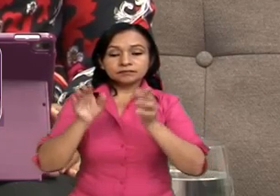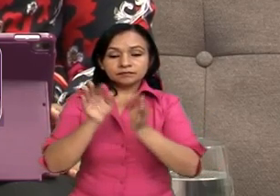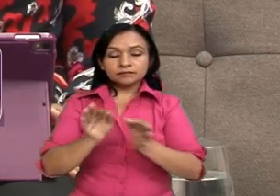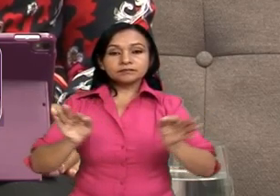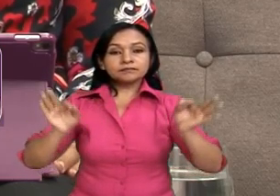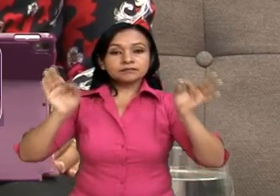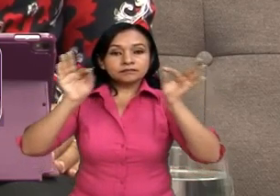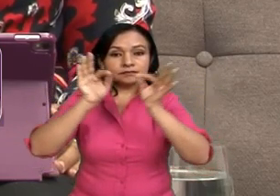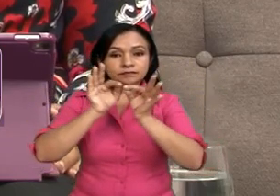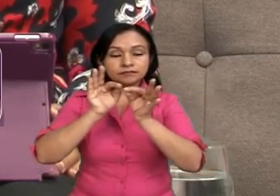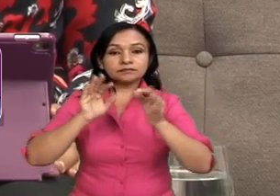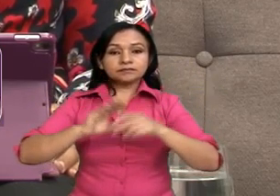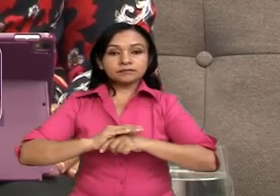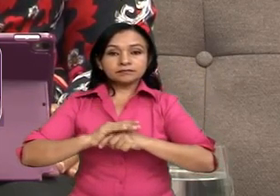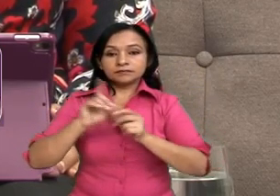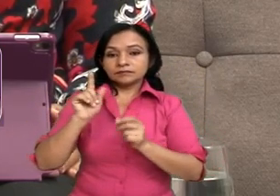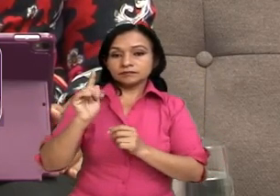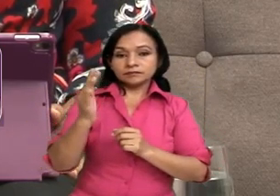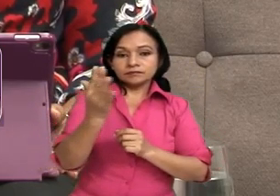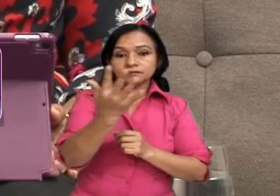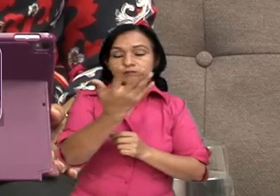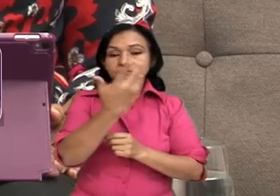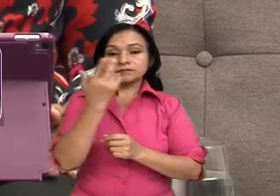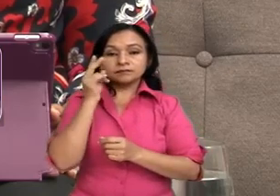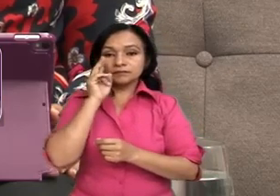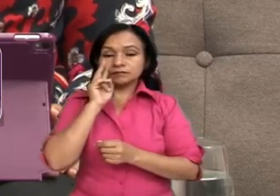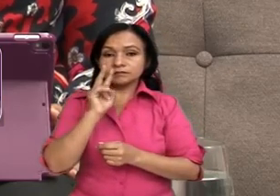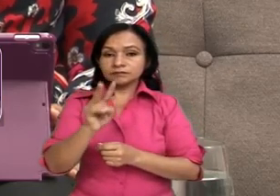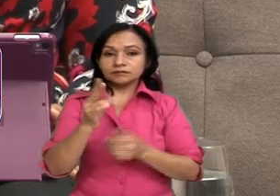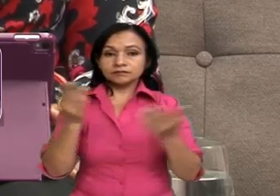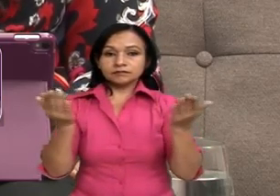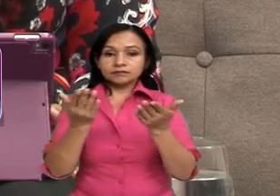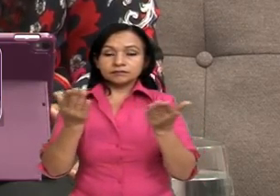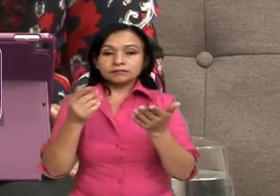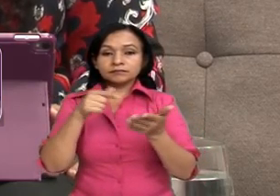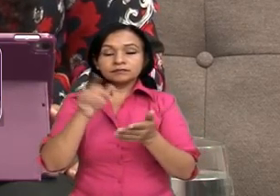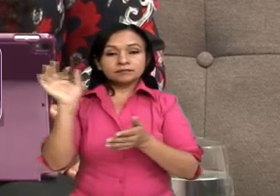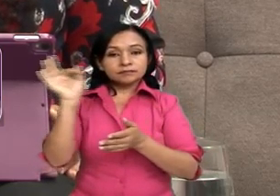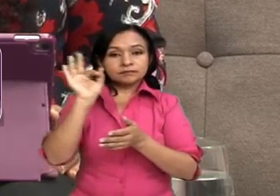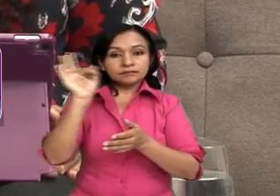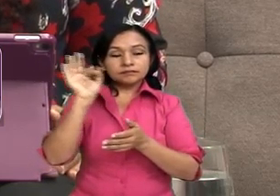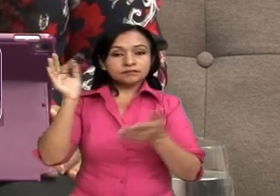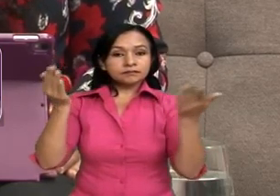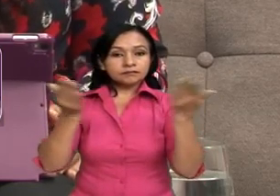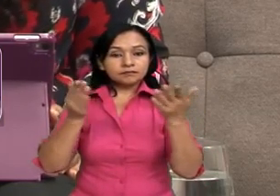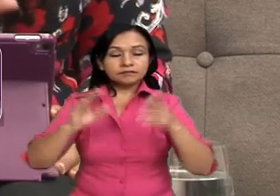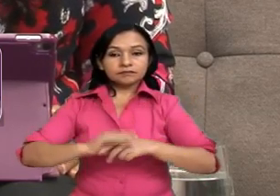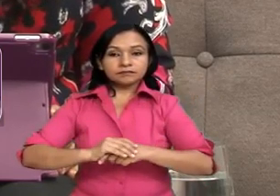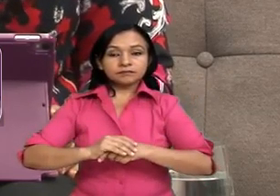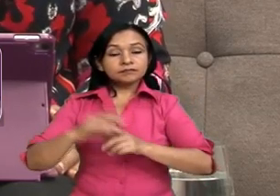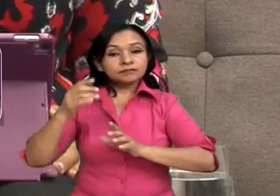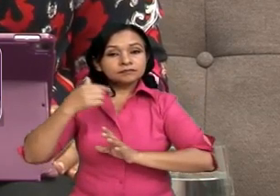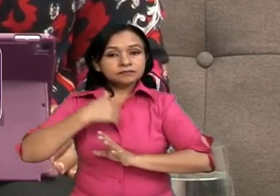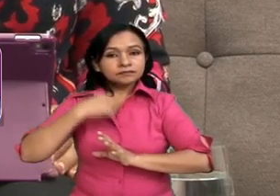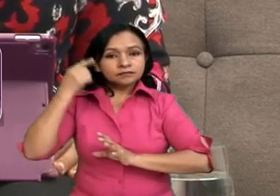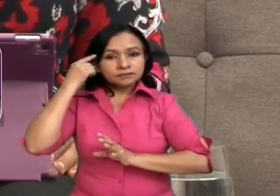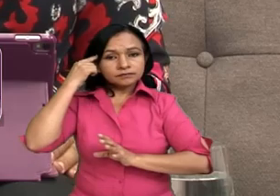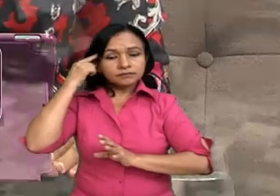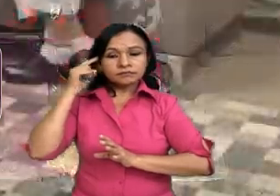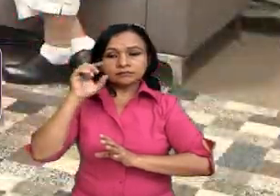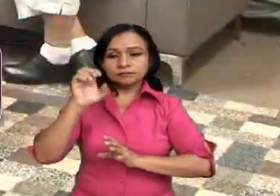importante que nosotros nos situemos en esa formación. Yo creo que decía aquí la